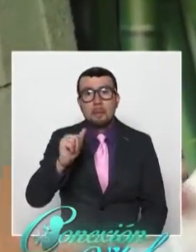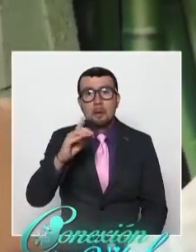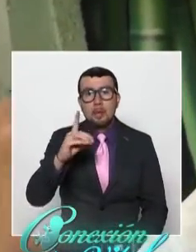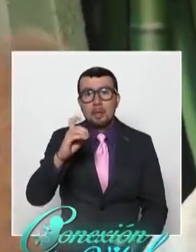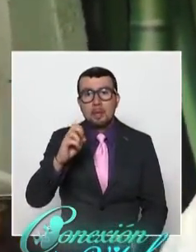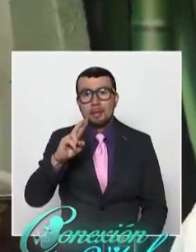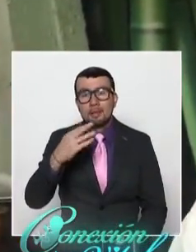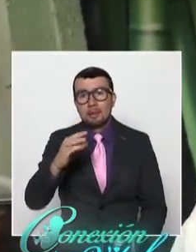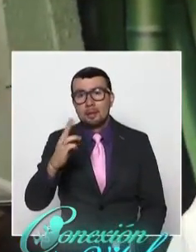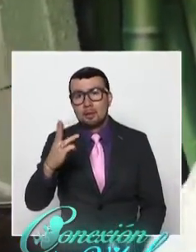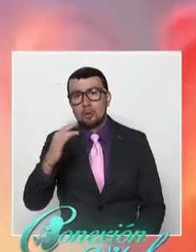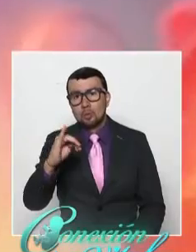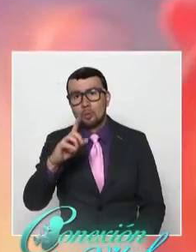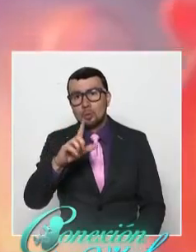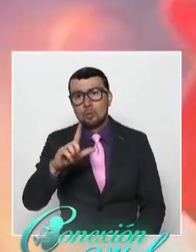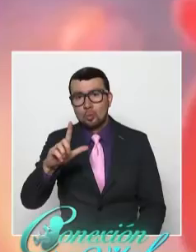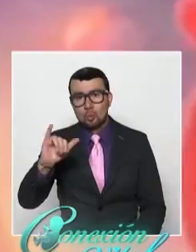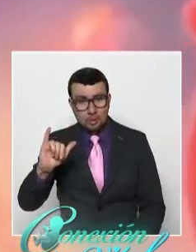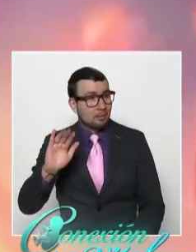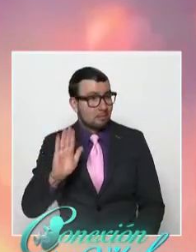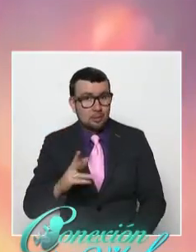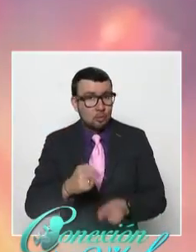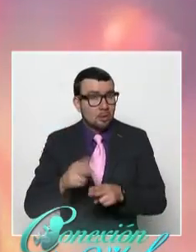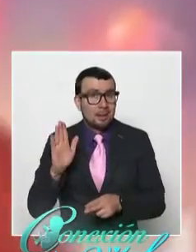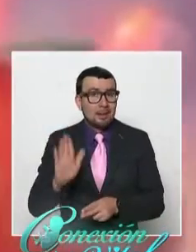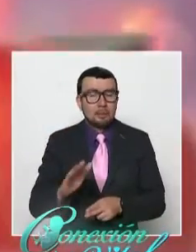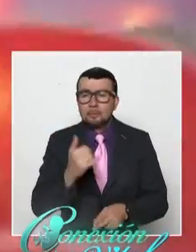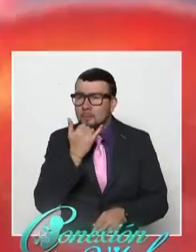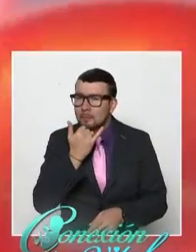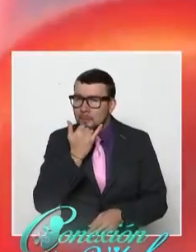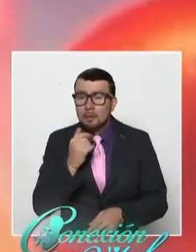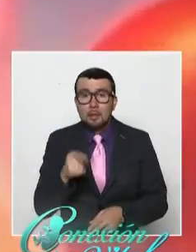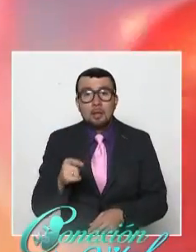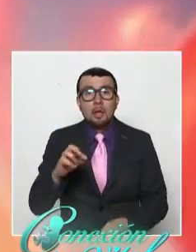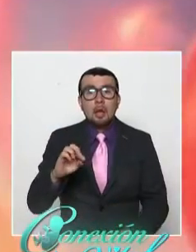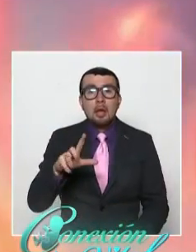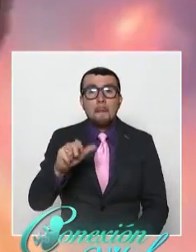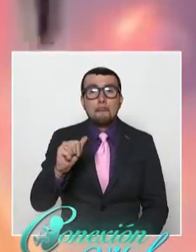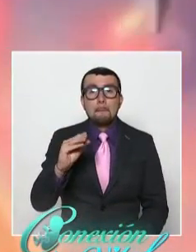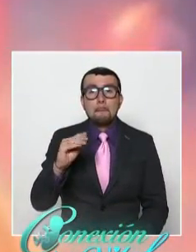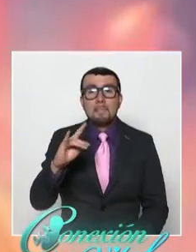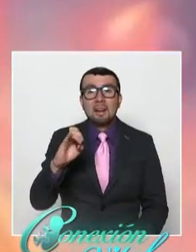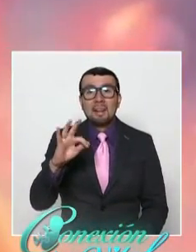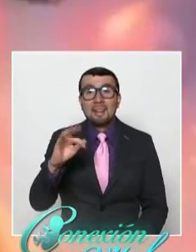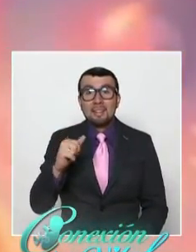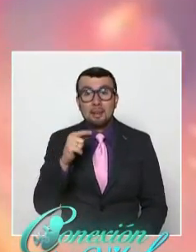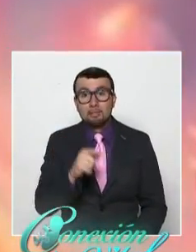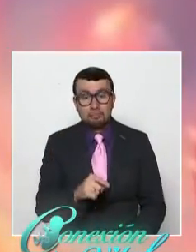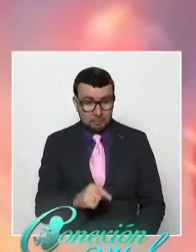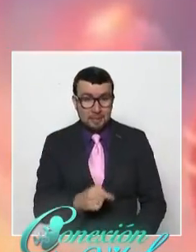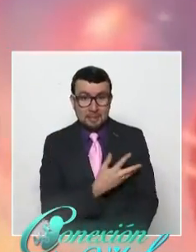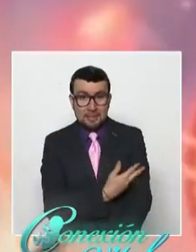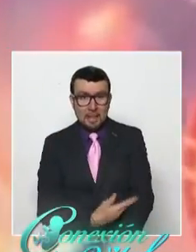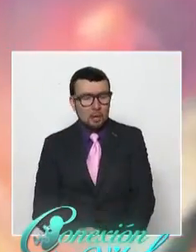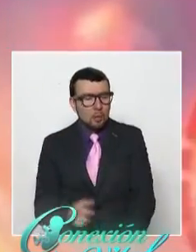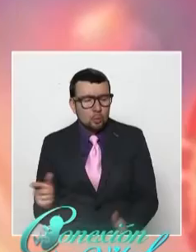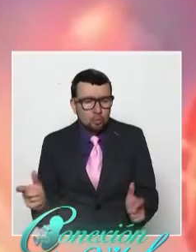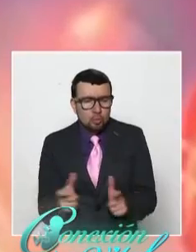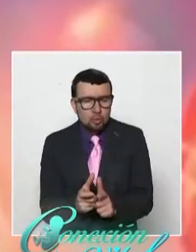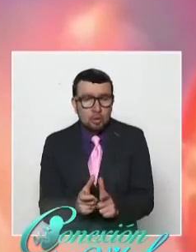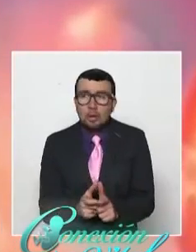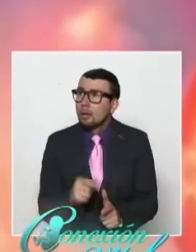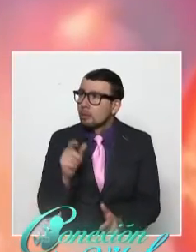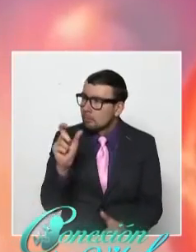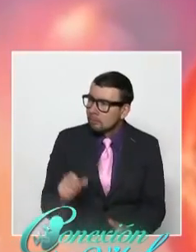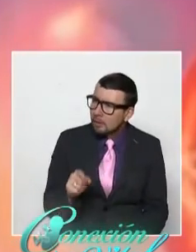trombocitopenia. Alguien ¿qué es? Que tiene las plaquetas bajitas, siempre las ha manejado bajitas desde chiquito. Entonces estos pacientes tienen una